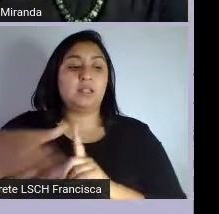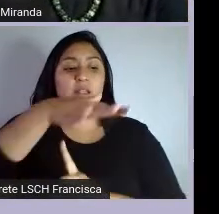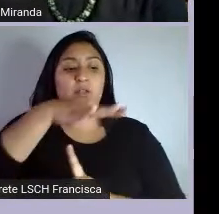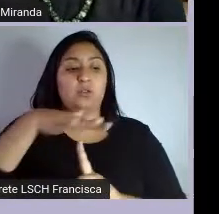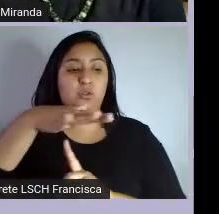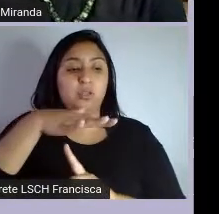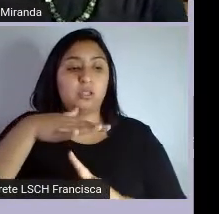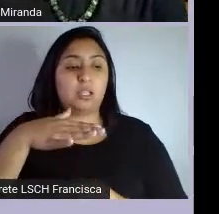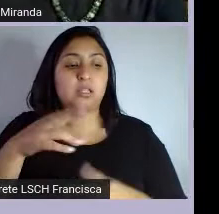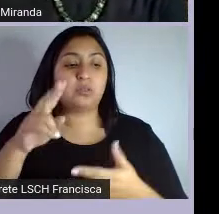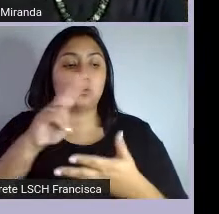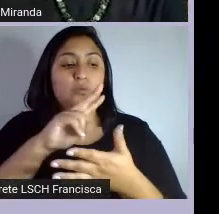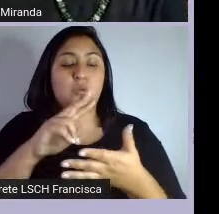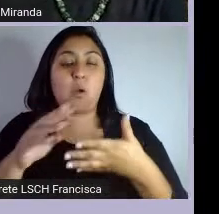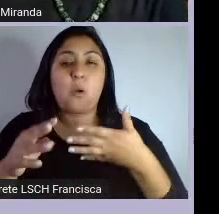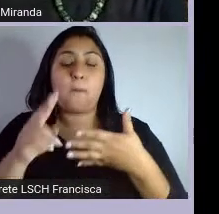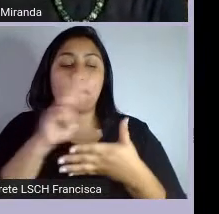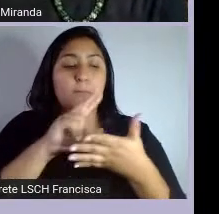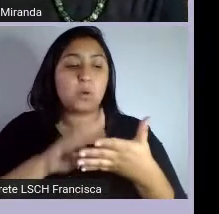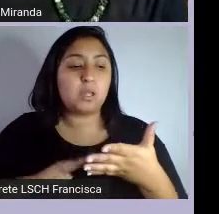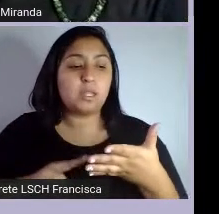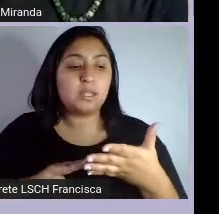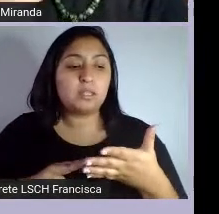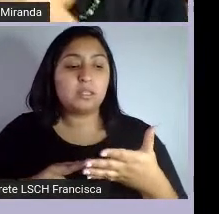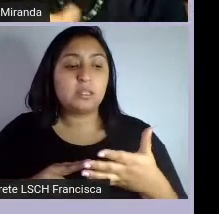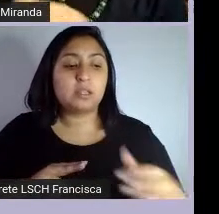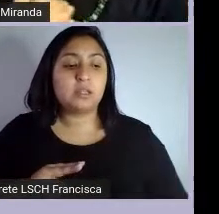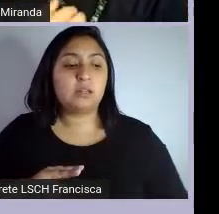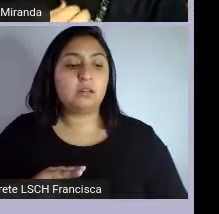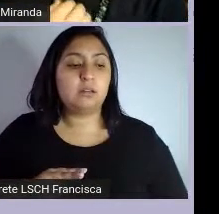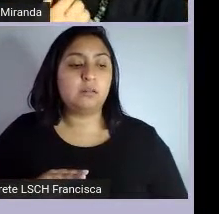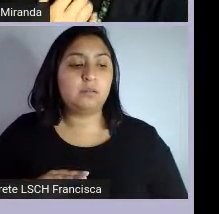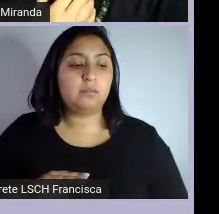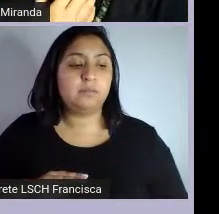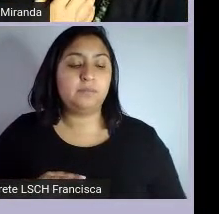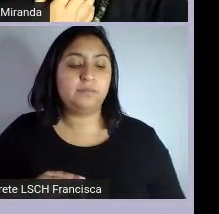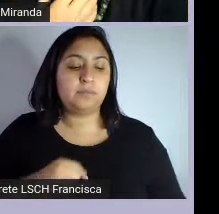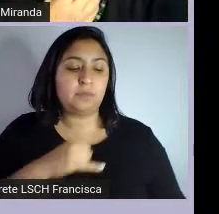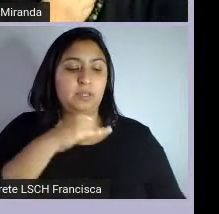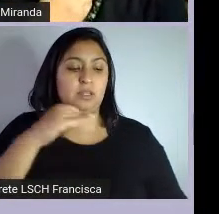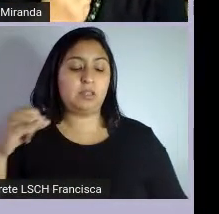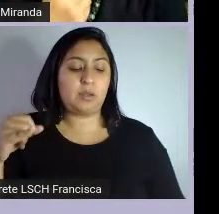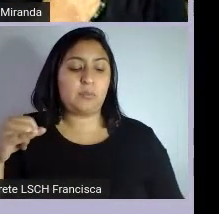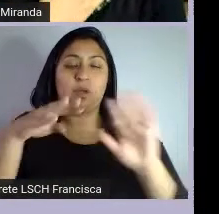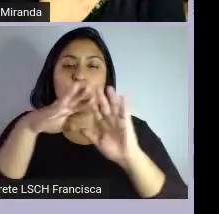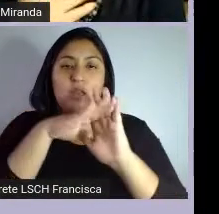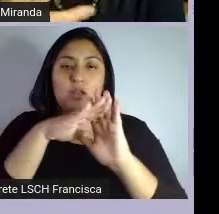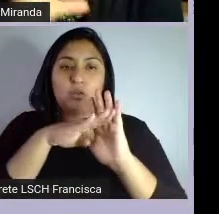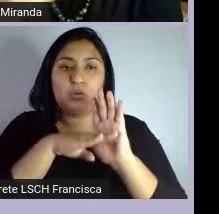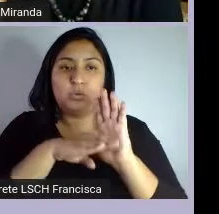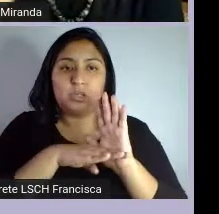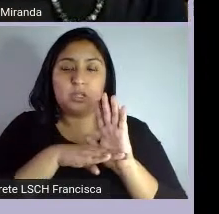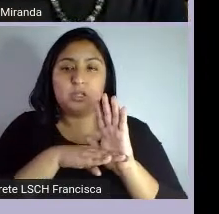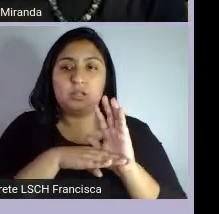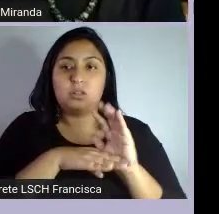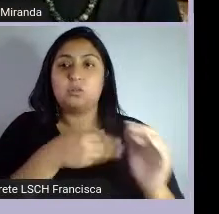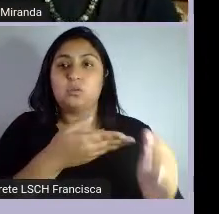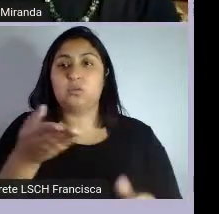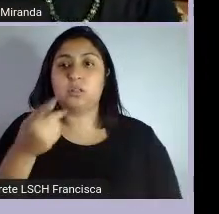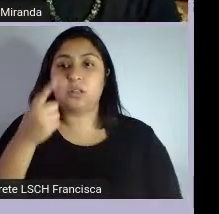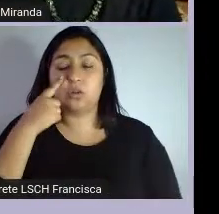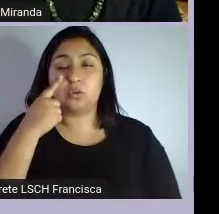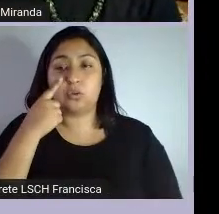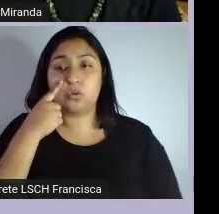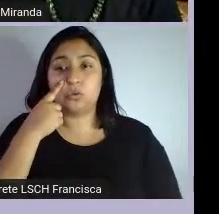poética, la intención, la búsqueda que hay, e ir luego a los contenidos que ustedes obviamente lo conocen, pero destacar algunos